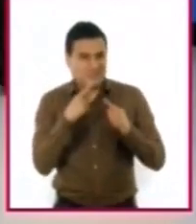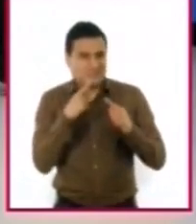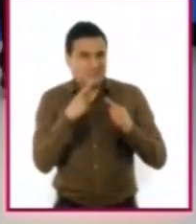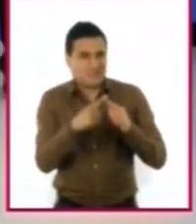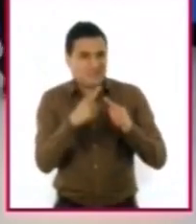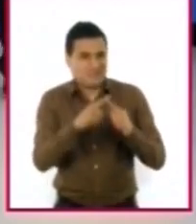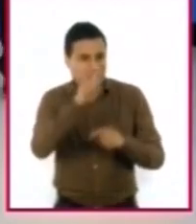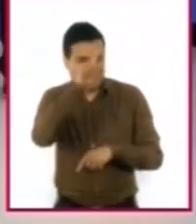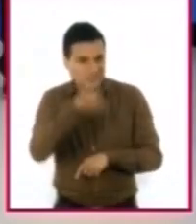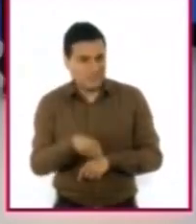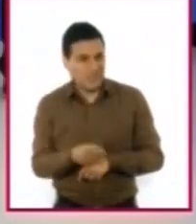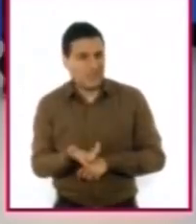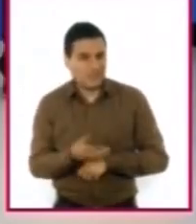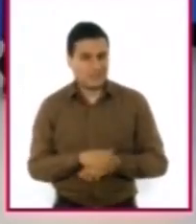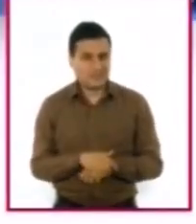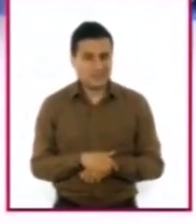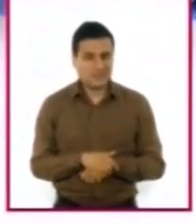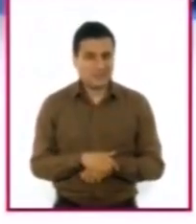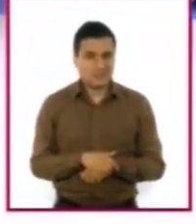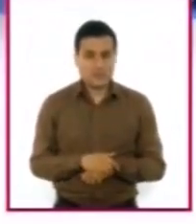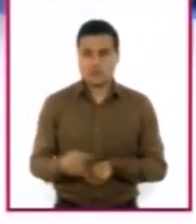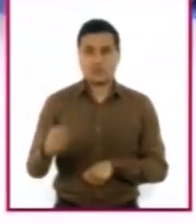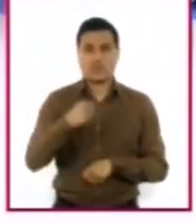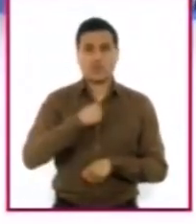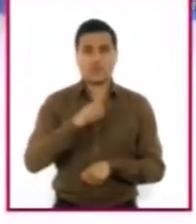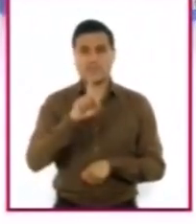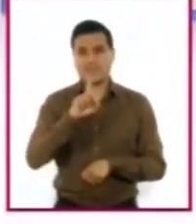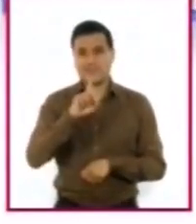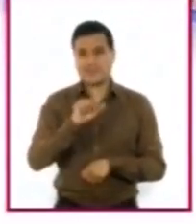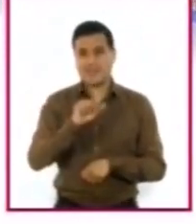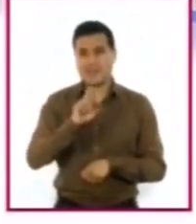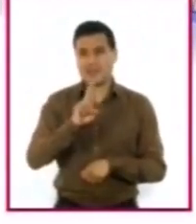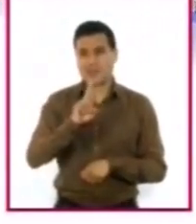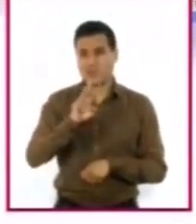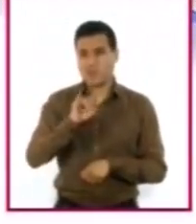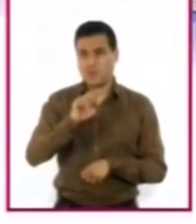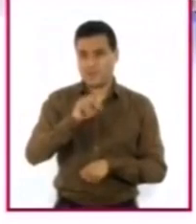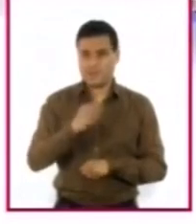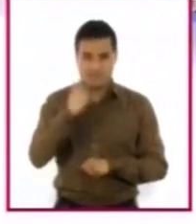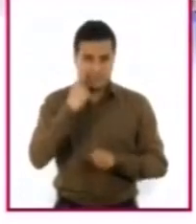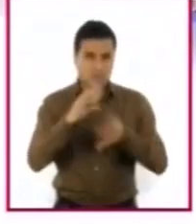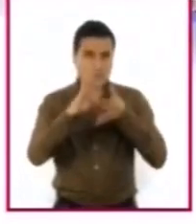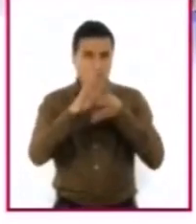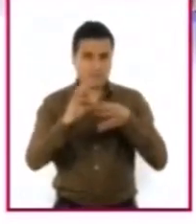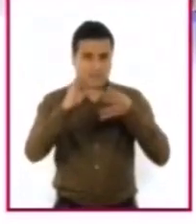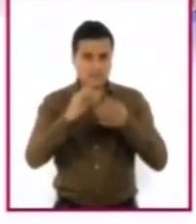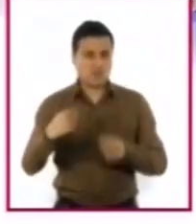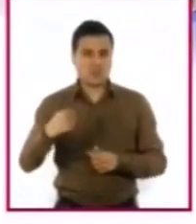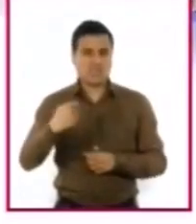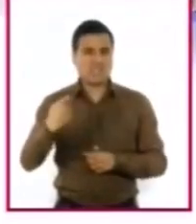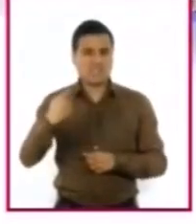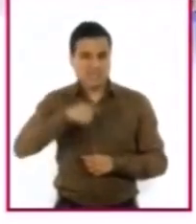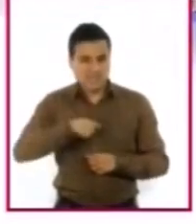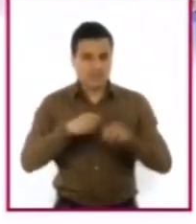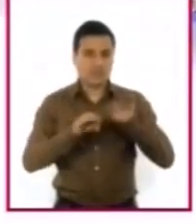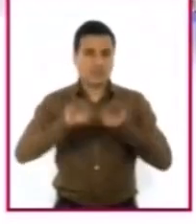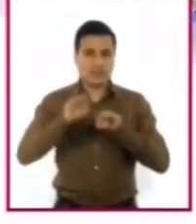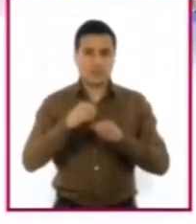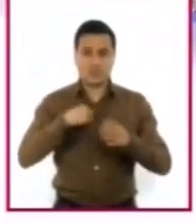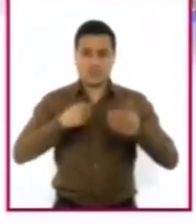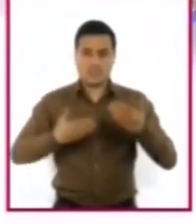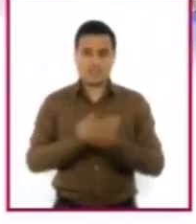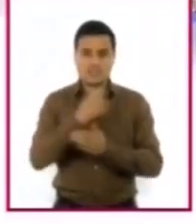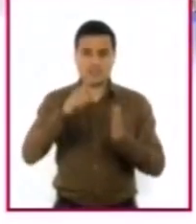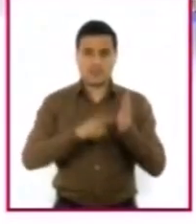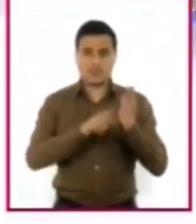interrumpir mi explicación? Soy Charles Darwin y te platico un poco de mí y de mi trabajo. Nací en